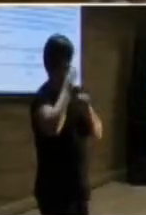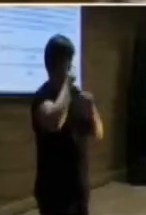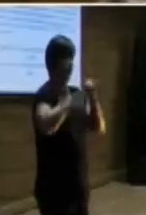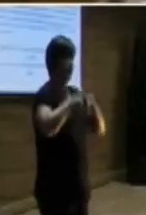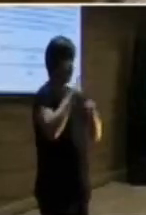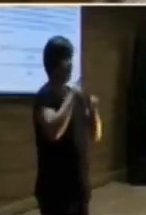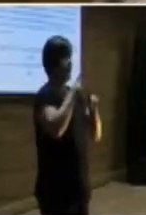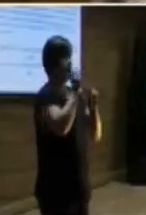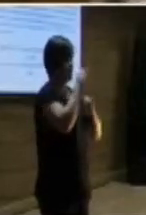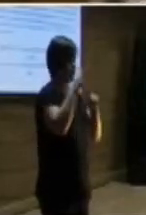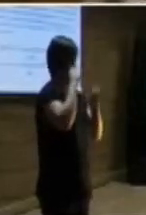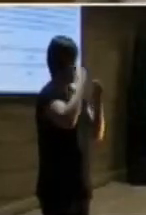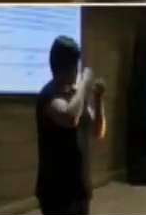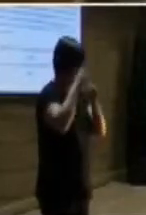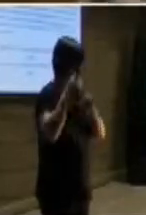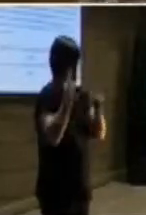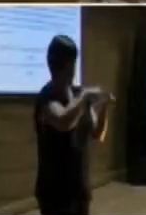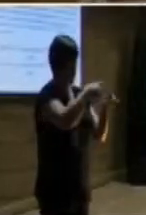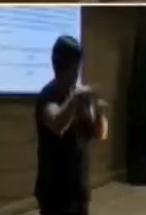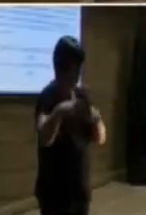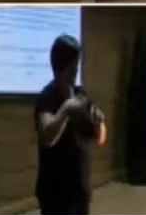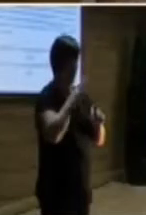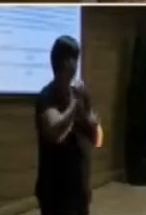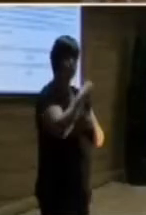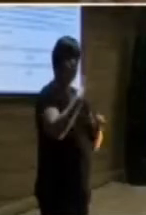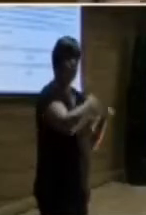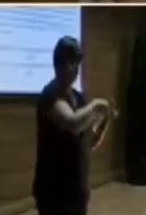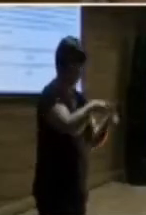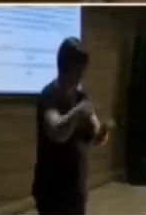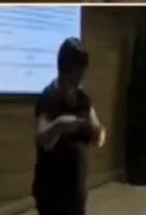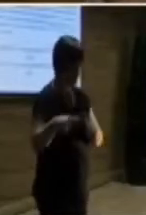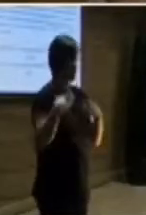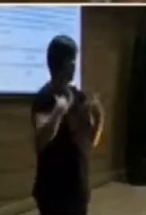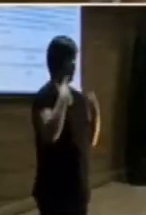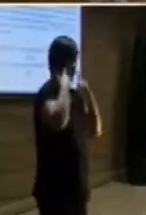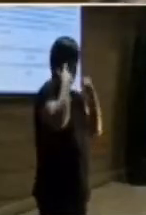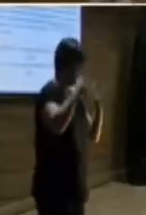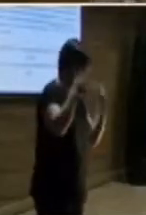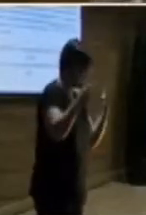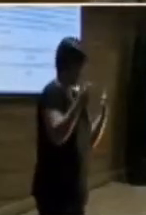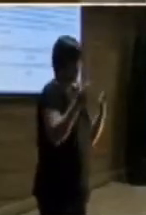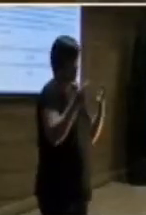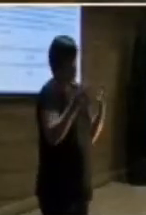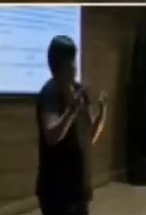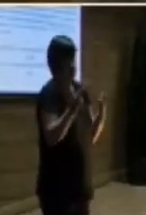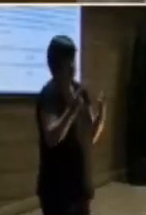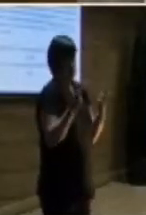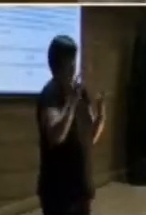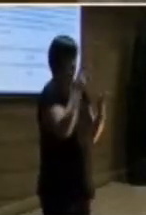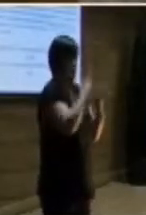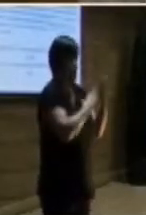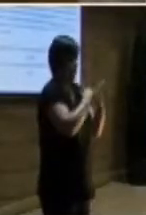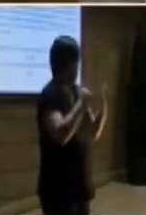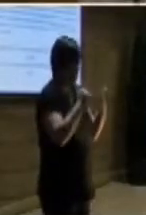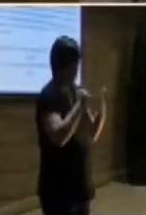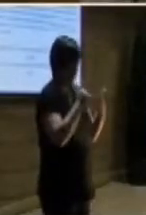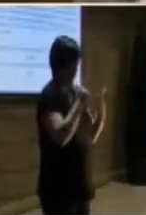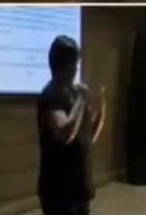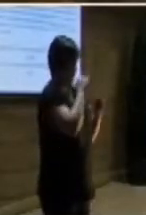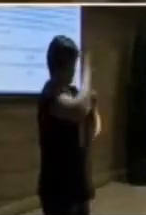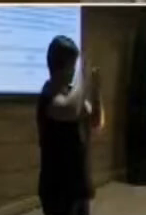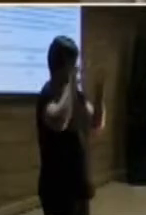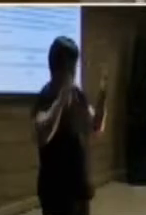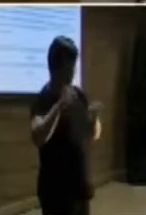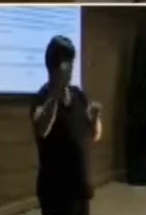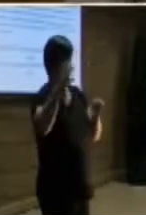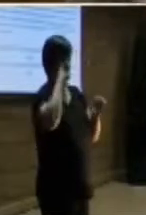variar. ¿Cuál es la conclusión? Que deberíamos hacer un esfuerzo para que en cada comunidad autónoma tuviésemos un buen laboratorio de referencia